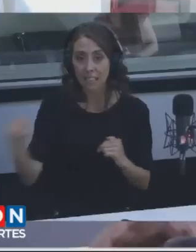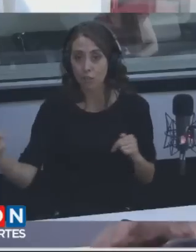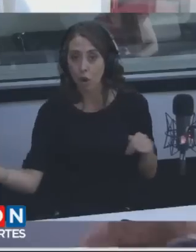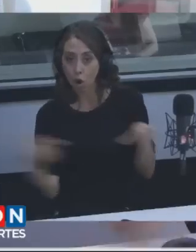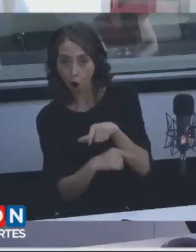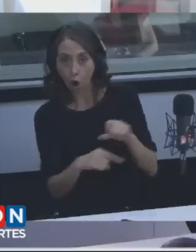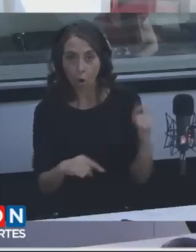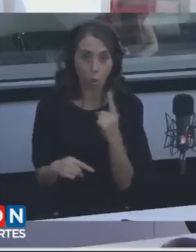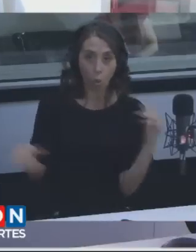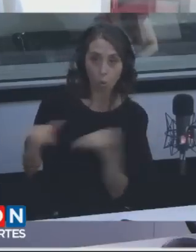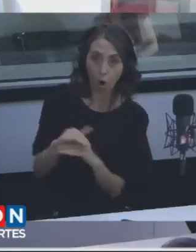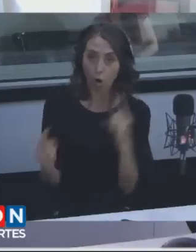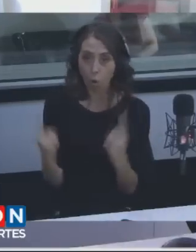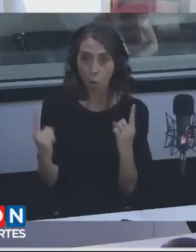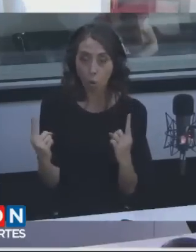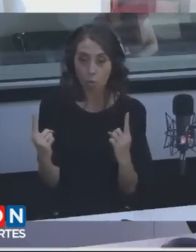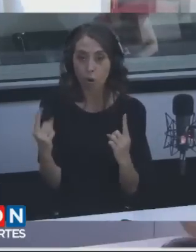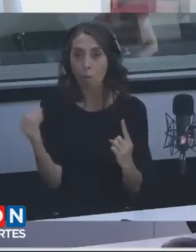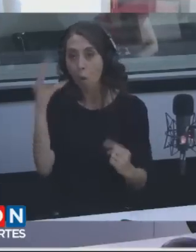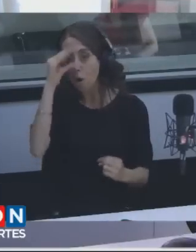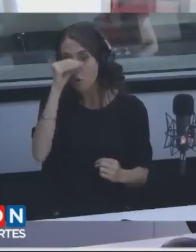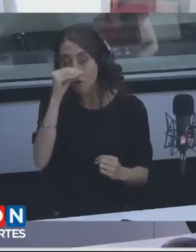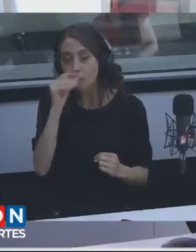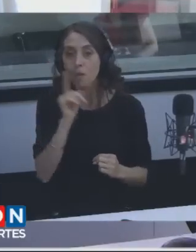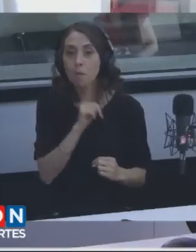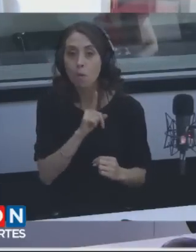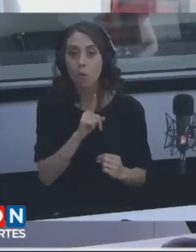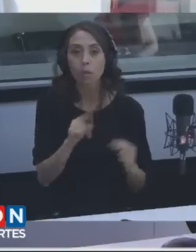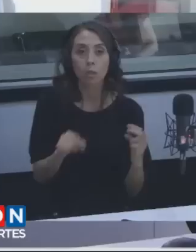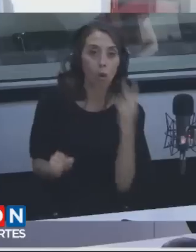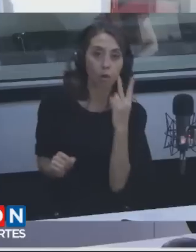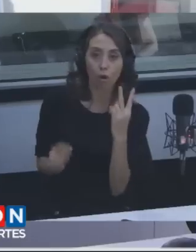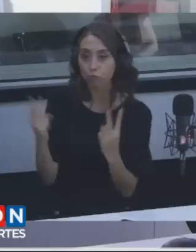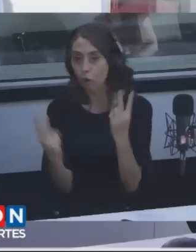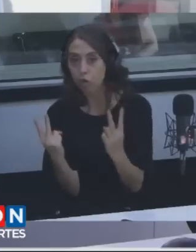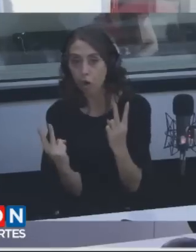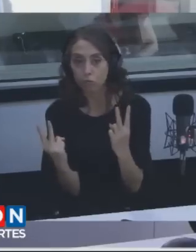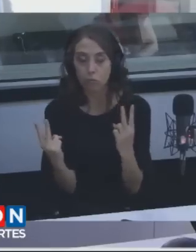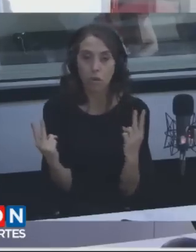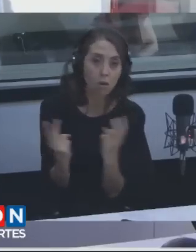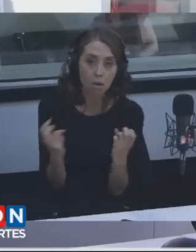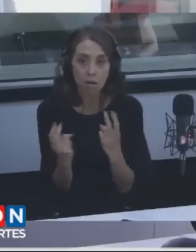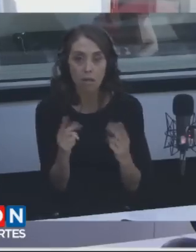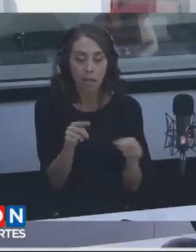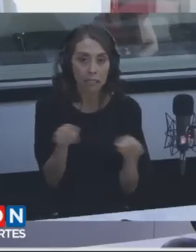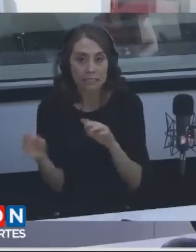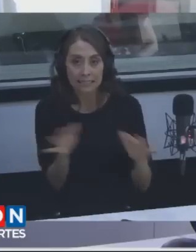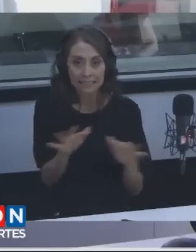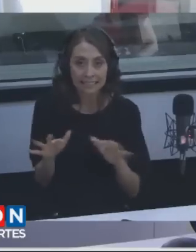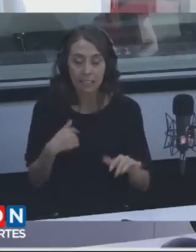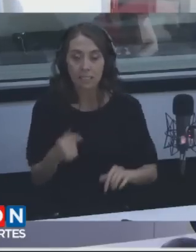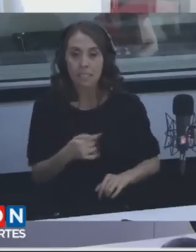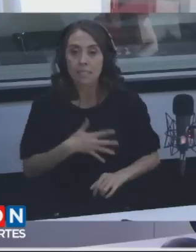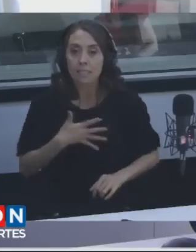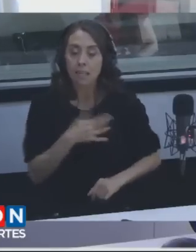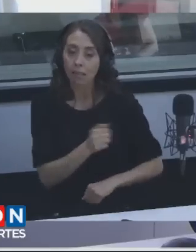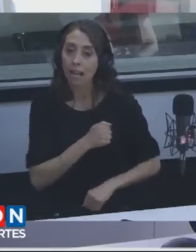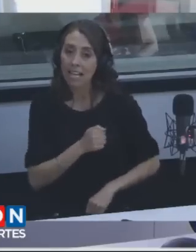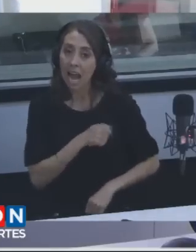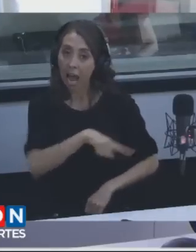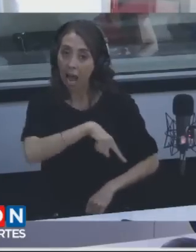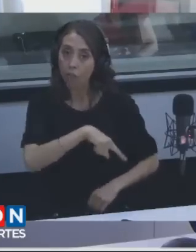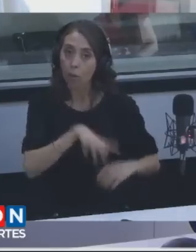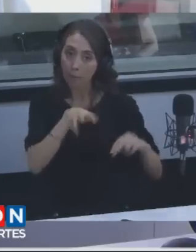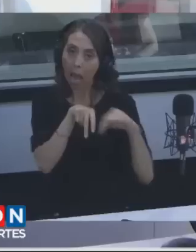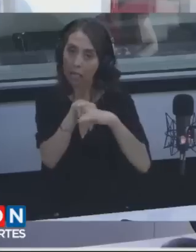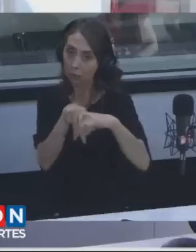después Buenanote lo da vuelta. Y después viene la contra, el 2-2. Pero yo en todo momento, incluso ahí, sentía a la Católica siempre más